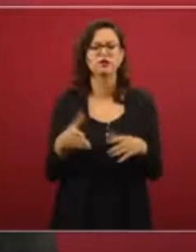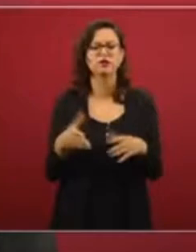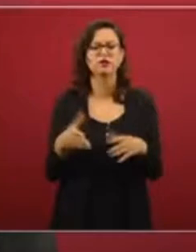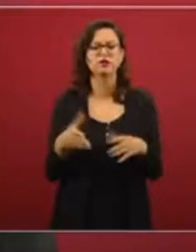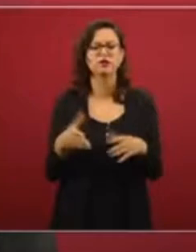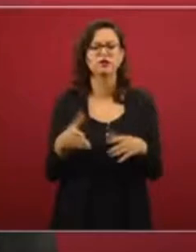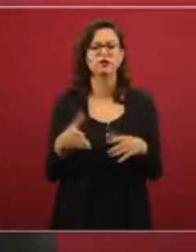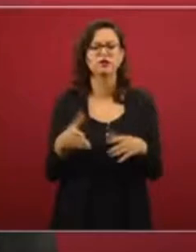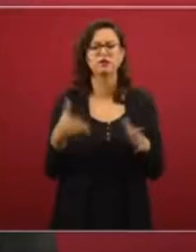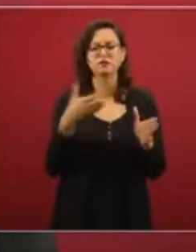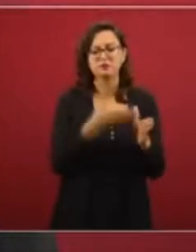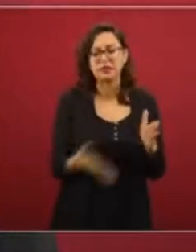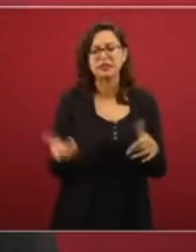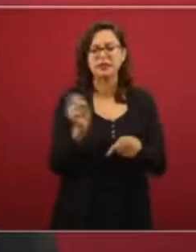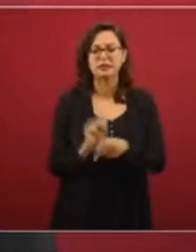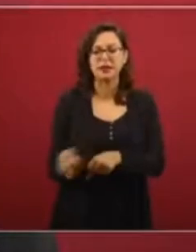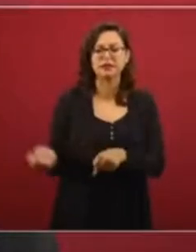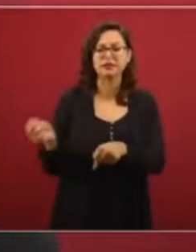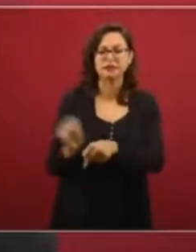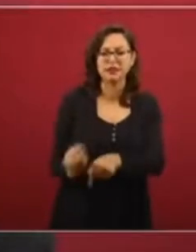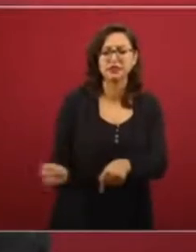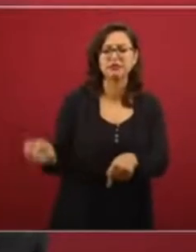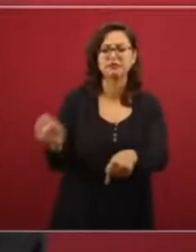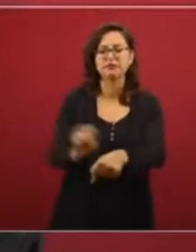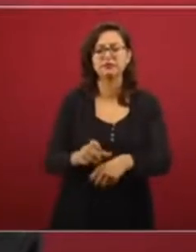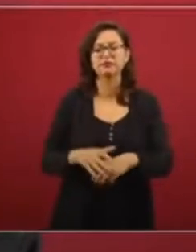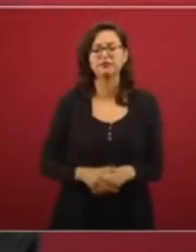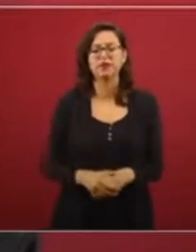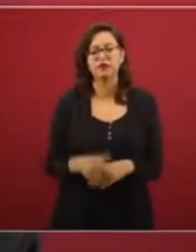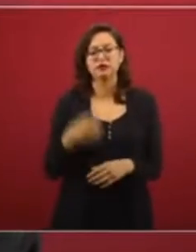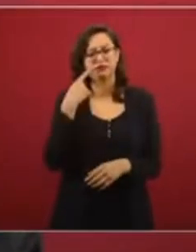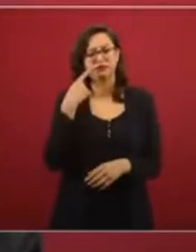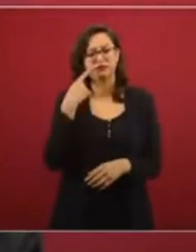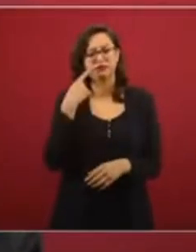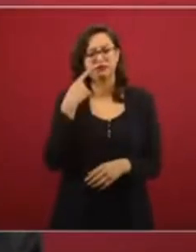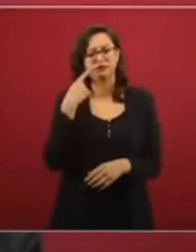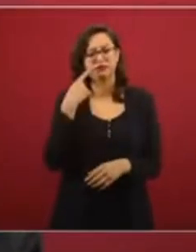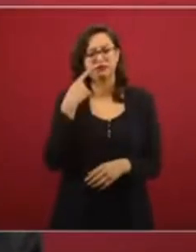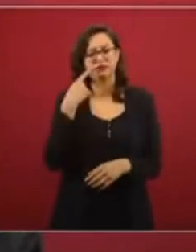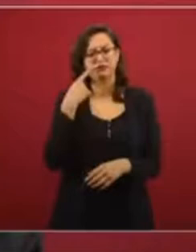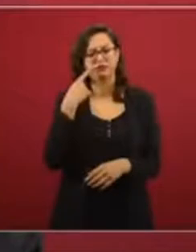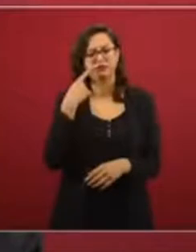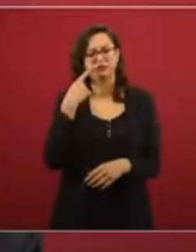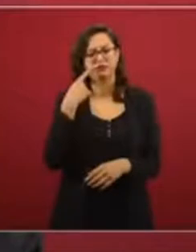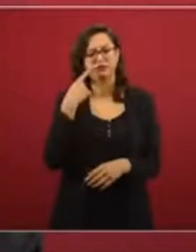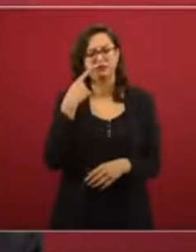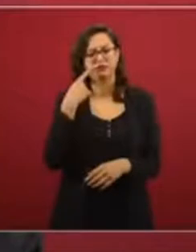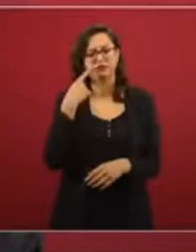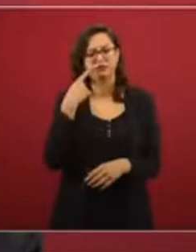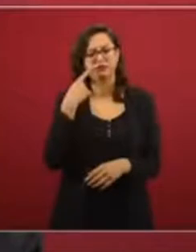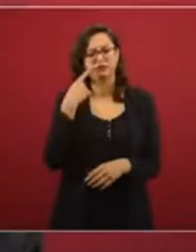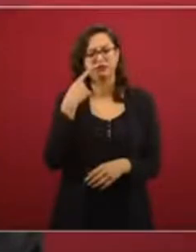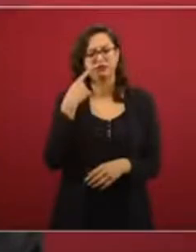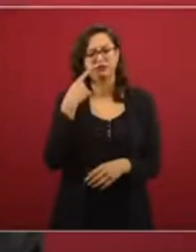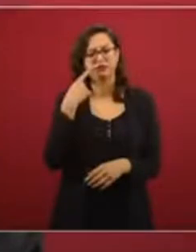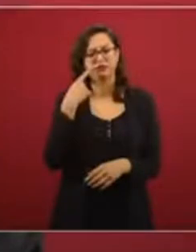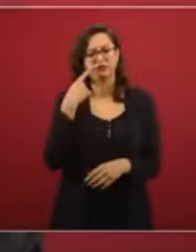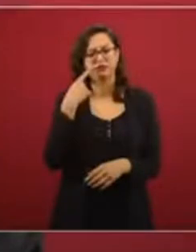is over the past few weeks. Noten ustedes que termina en la semana 33 en este momento. And you can note that it ends on